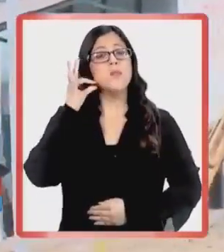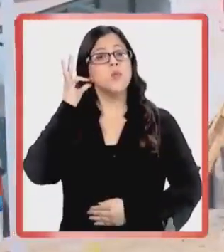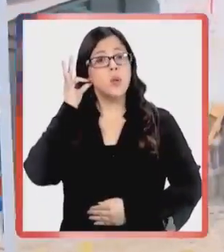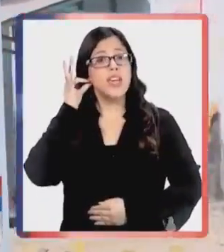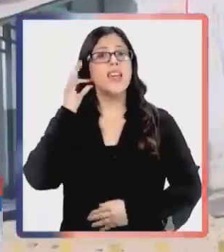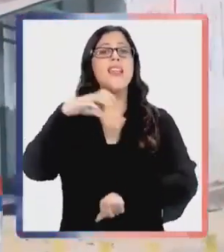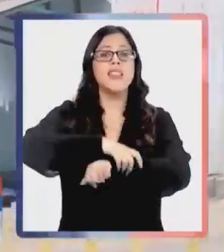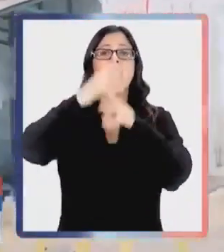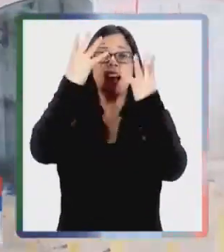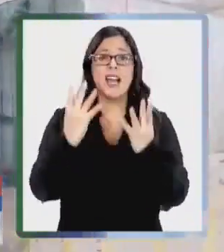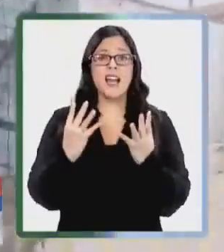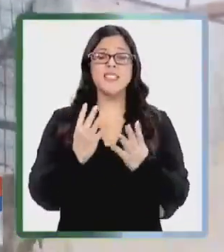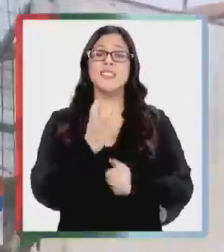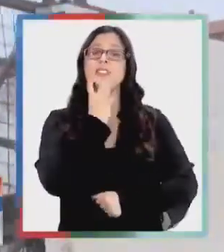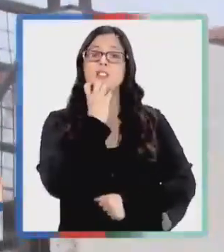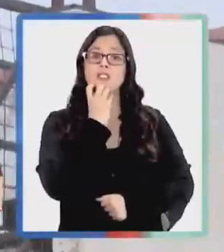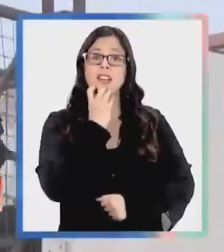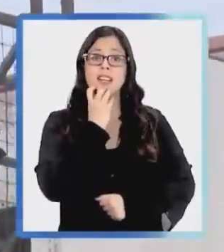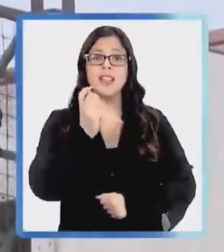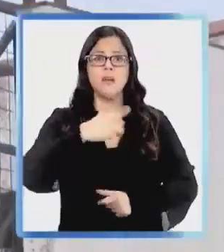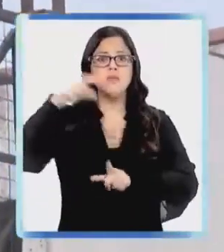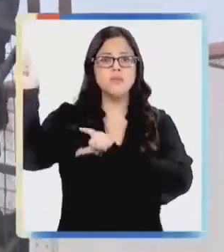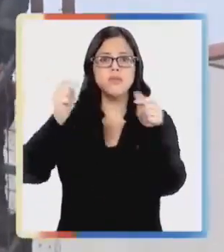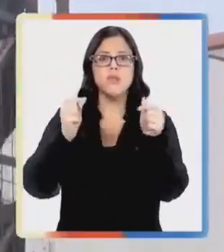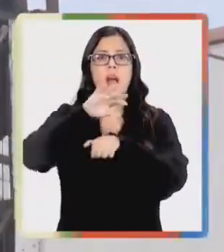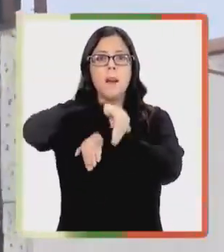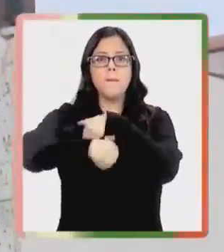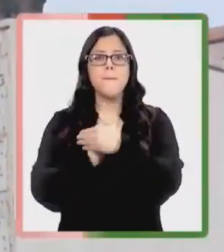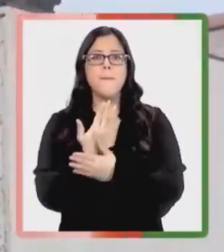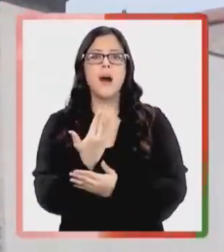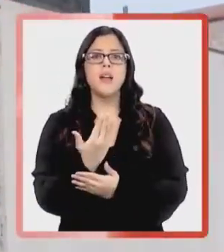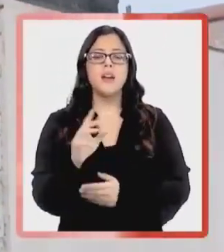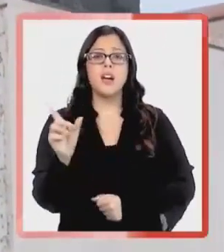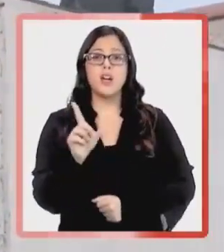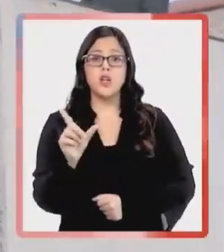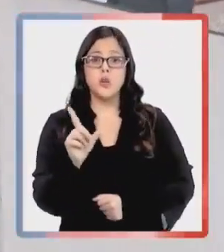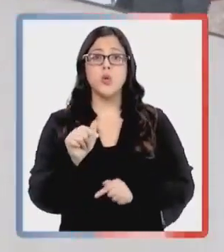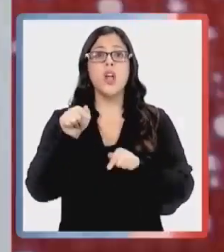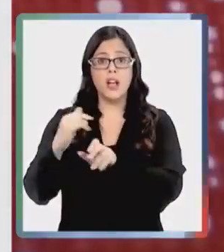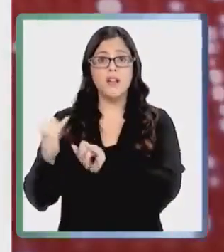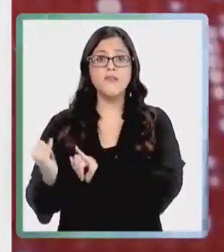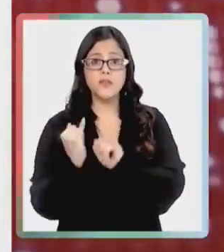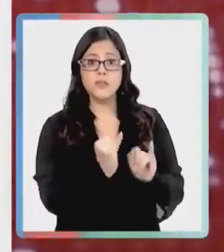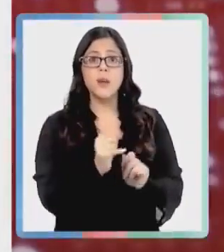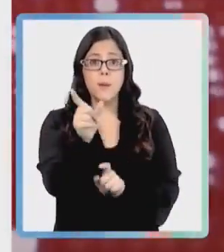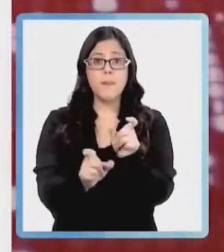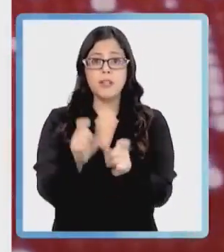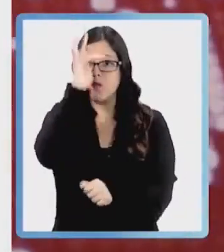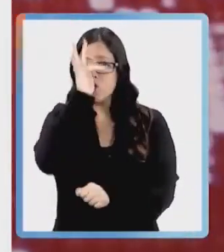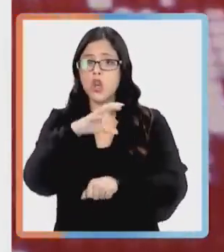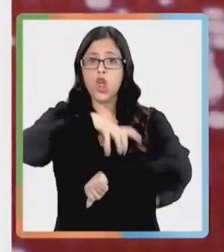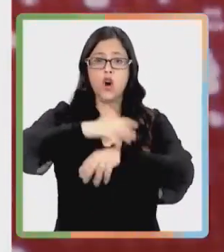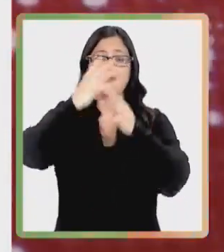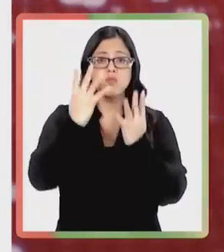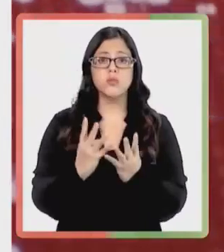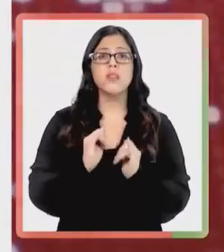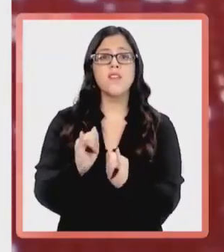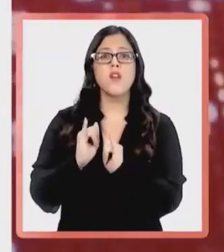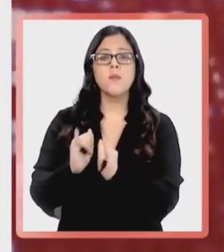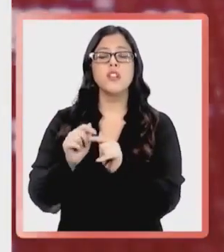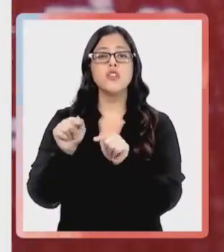la madrugada De este lunes de acuerdo el informado por gendarmería emitió un comunicado donde se indica que durante una ronda rutinaria por parte de